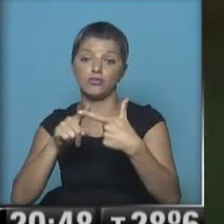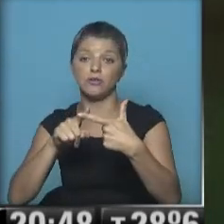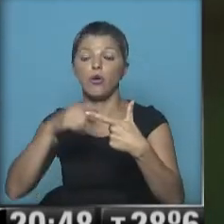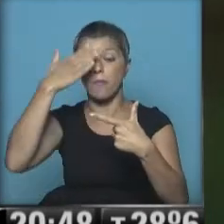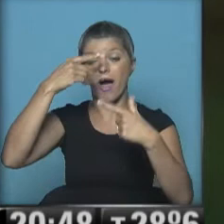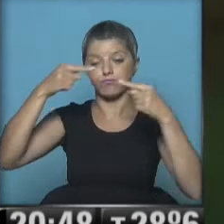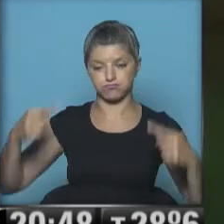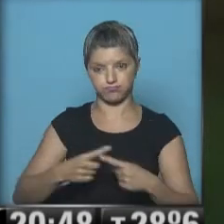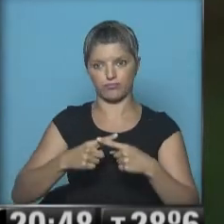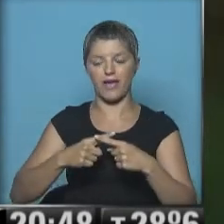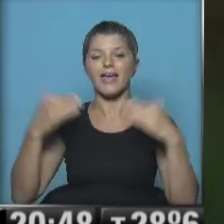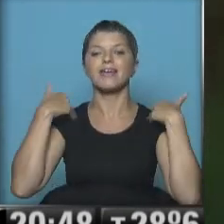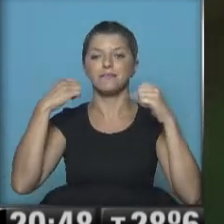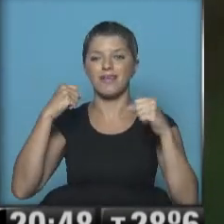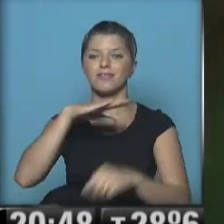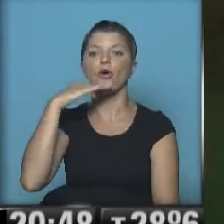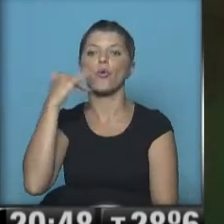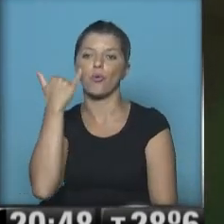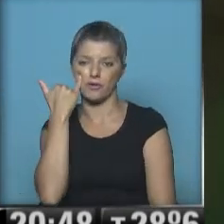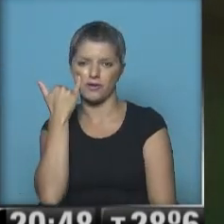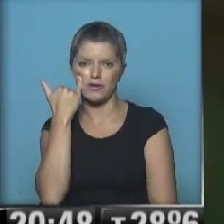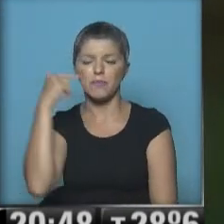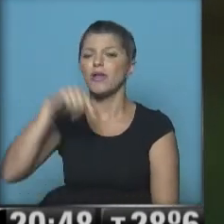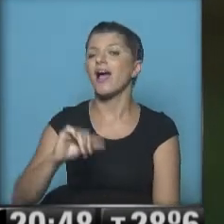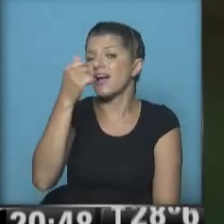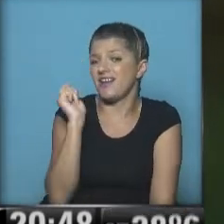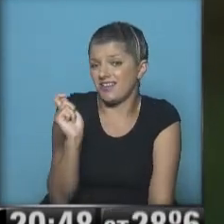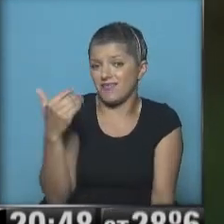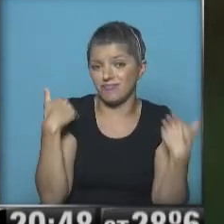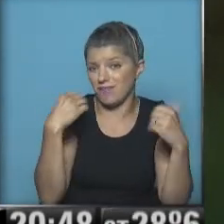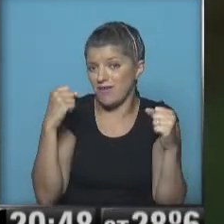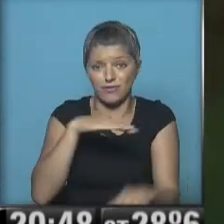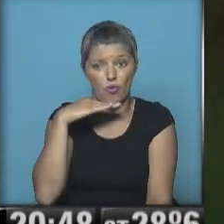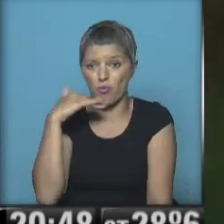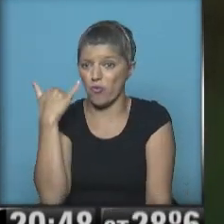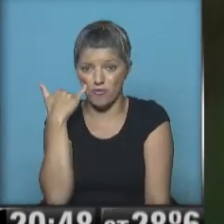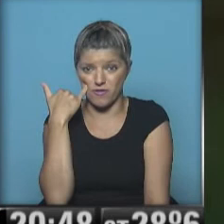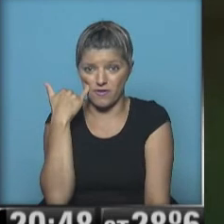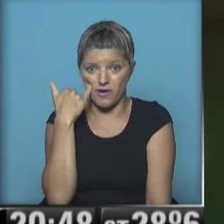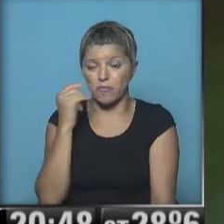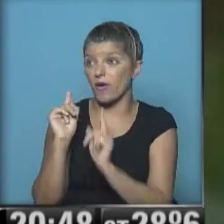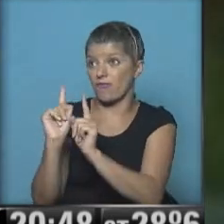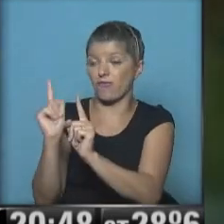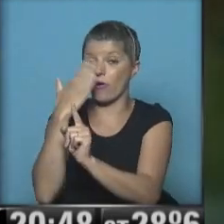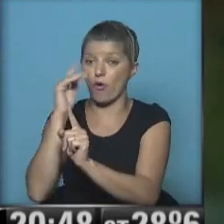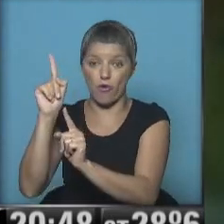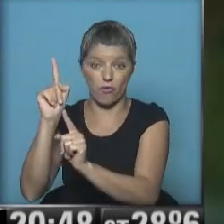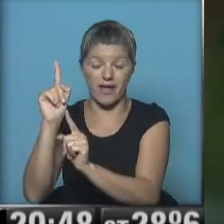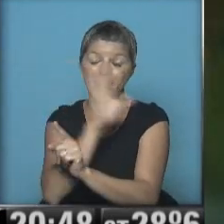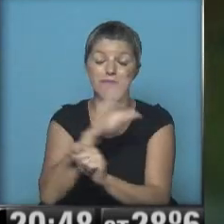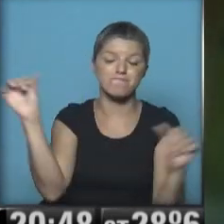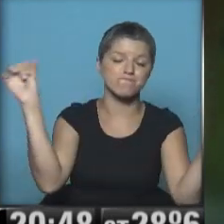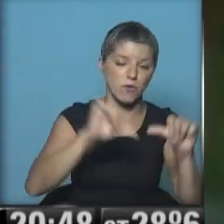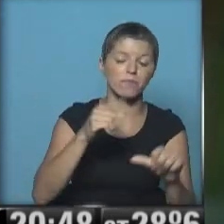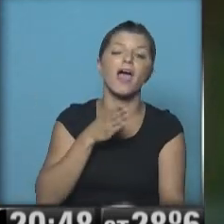Gimnasia de Jujuy. ¿Quién gana aquí? Gimnasia de Jujuy. Porque no se mueve de la provincia de Córdoba. El que más pierde es